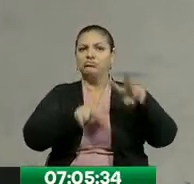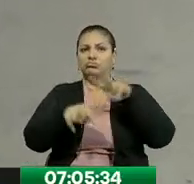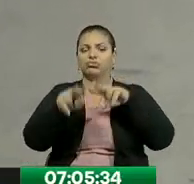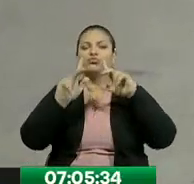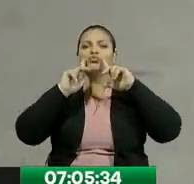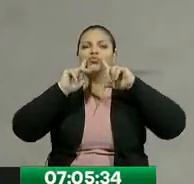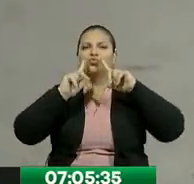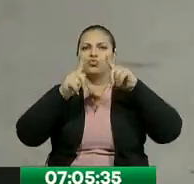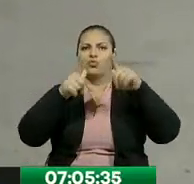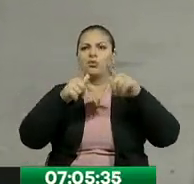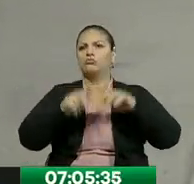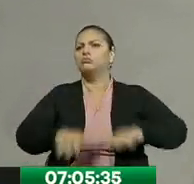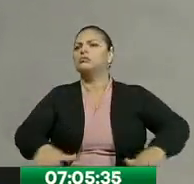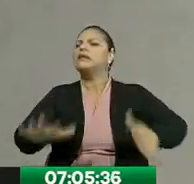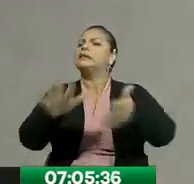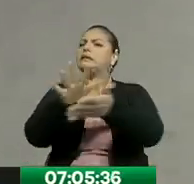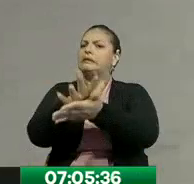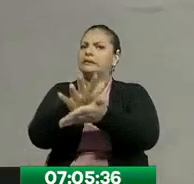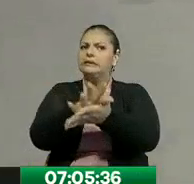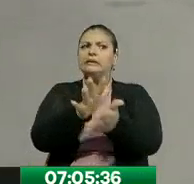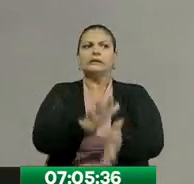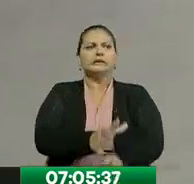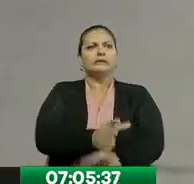seguridad a los habitantes de esta zona.